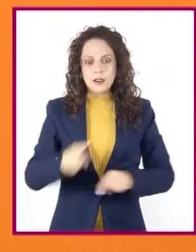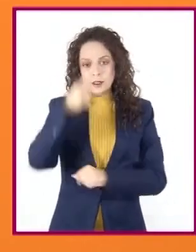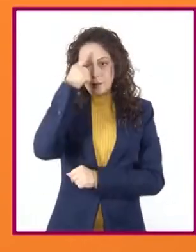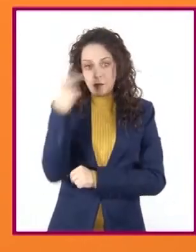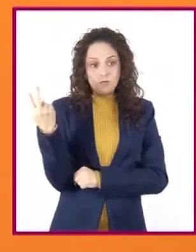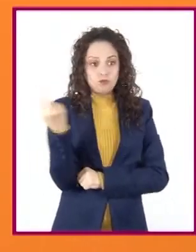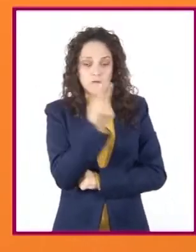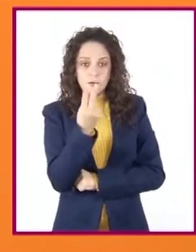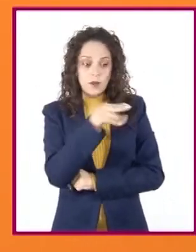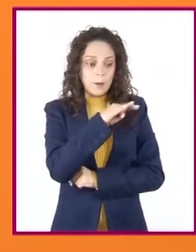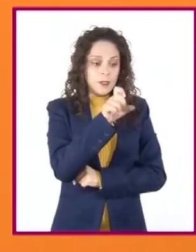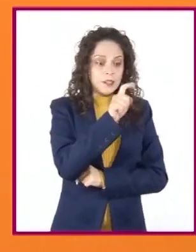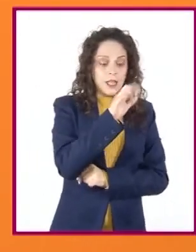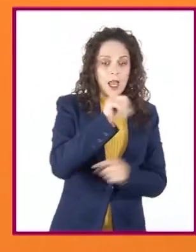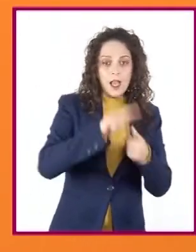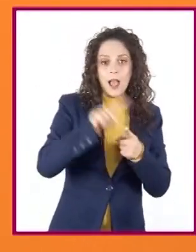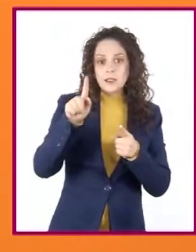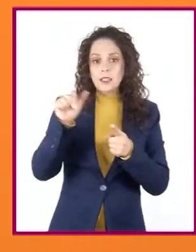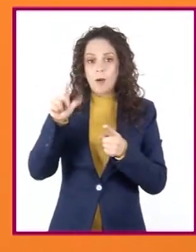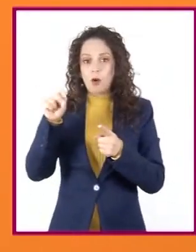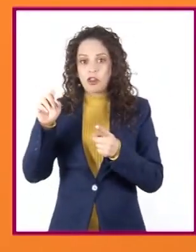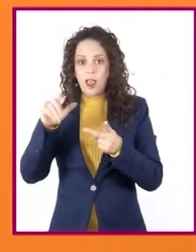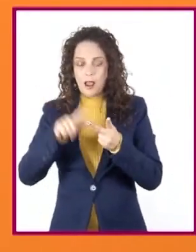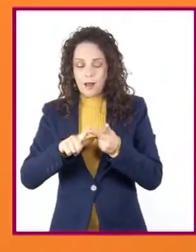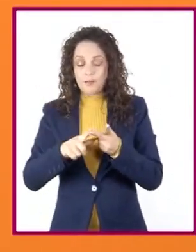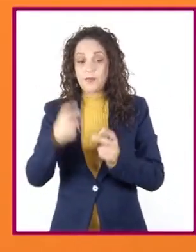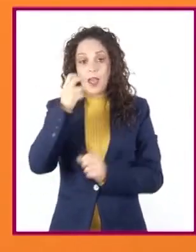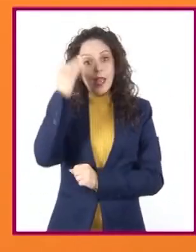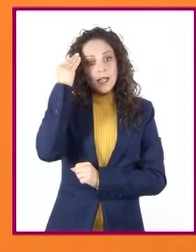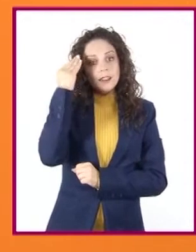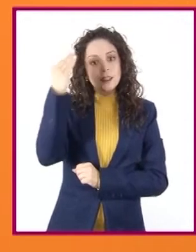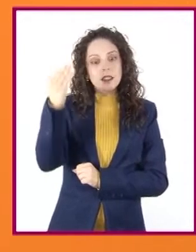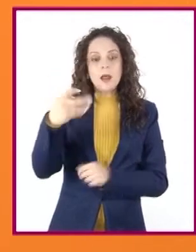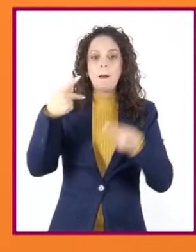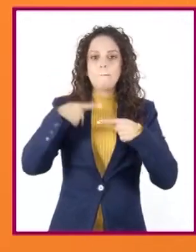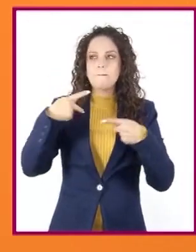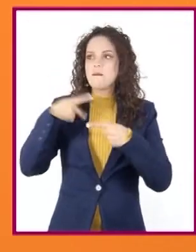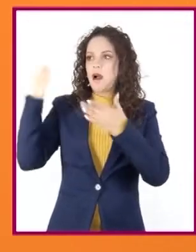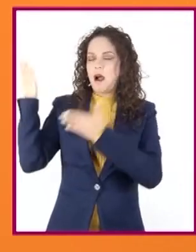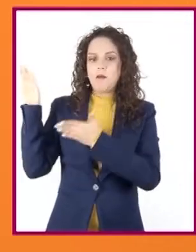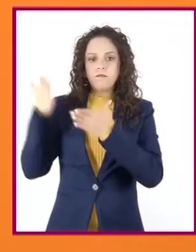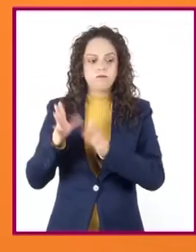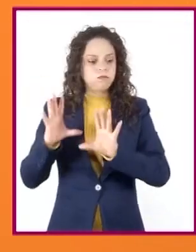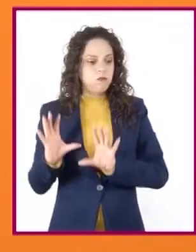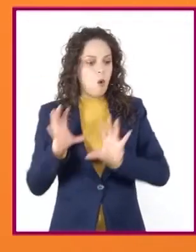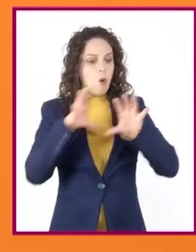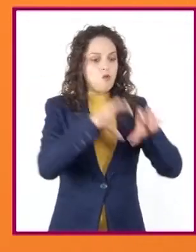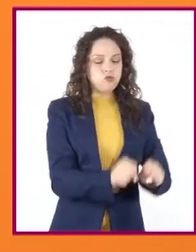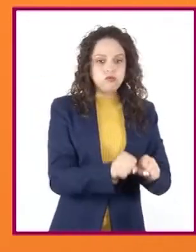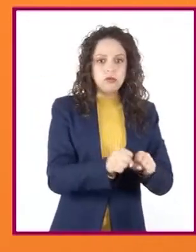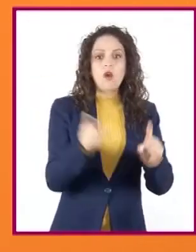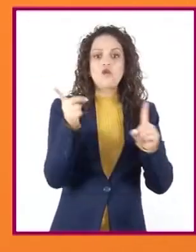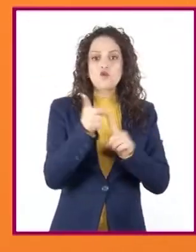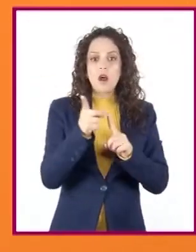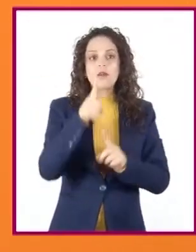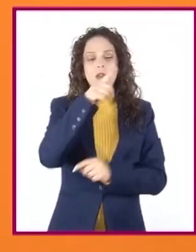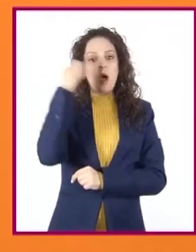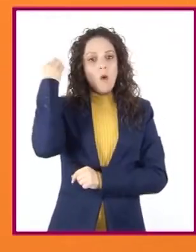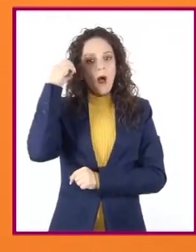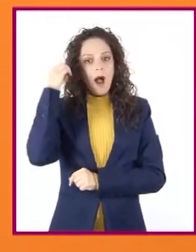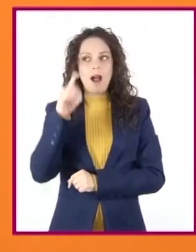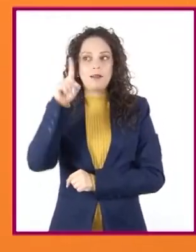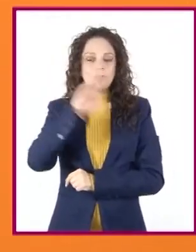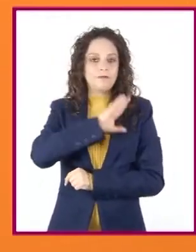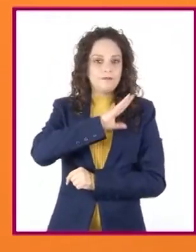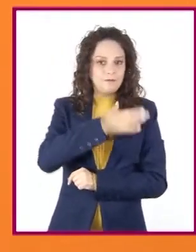zapotecas, precisamente en la época en que ya los conquistadores habían llegado al valle de Oaxaca, encontrando a